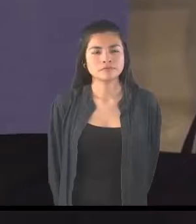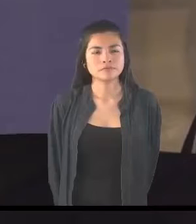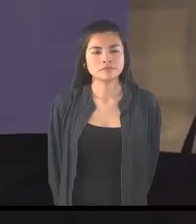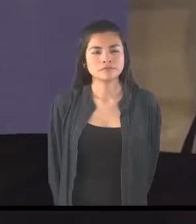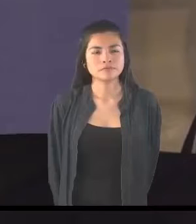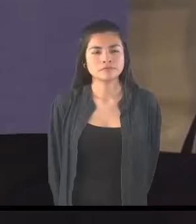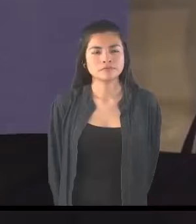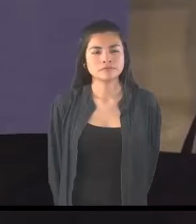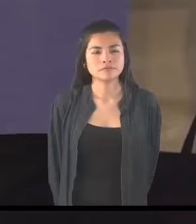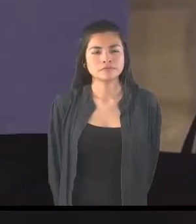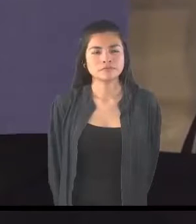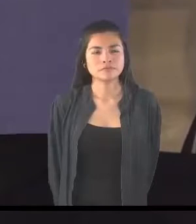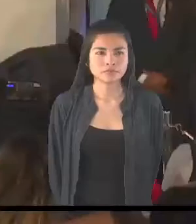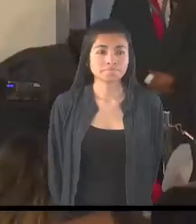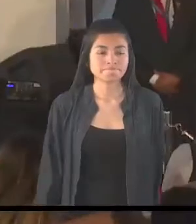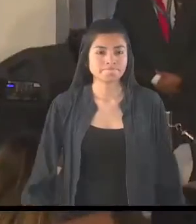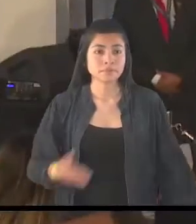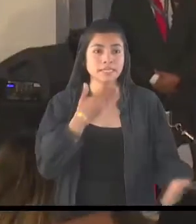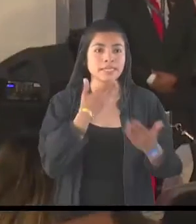Muchísimas gracias.